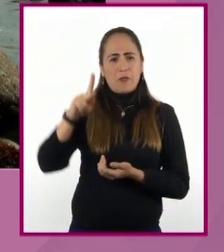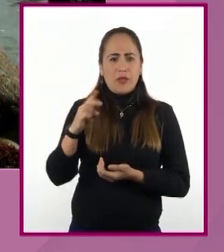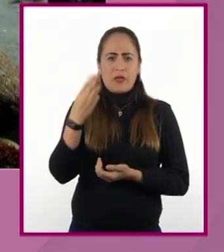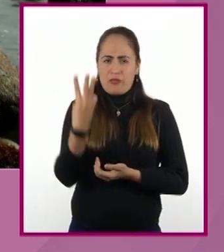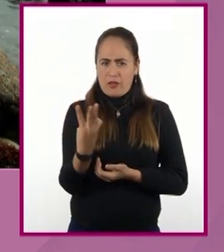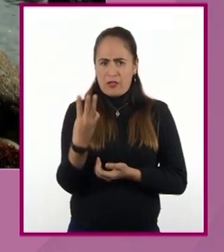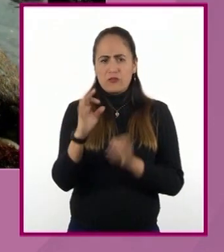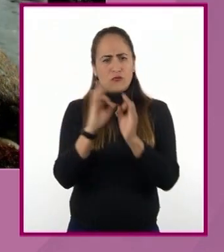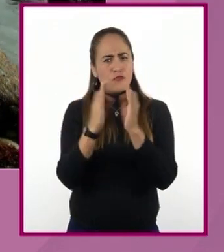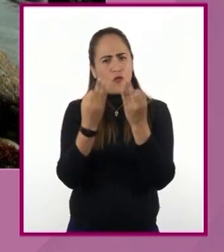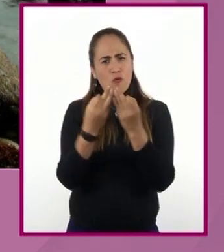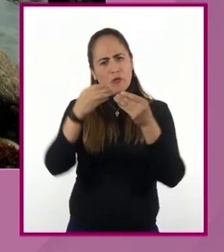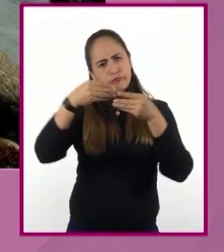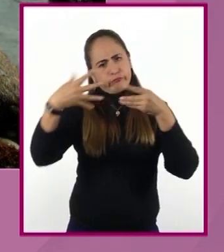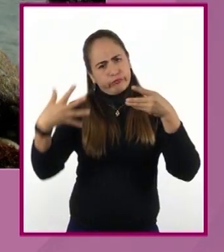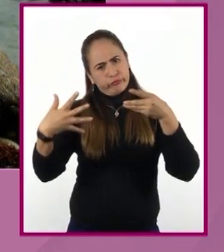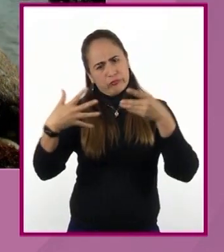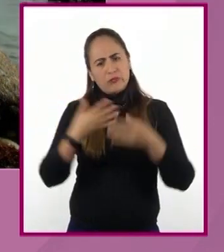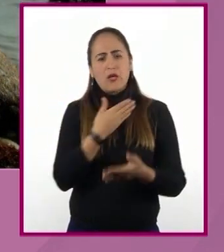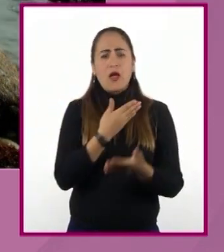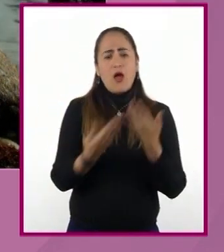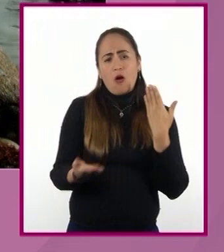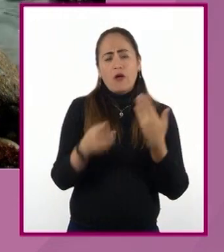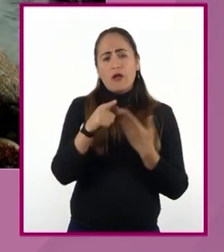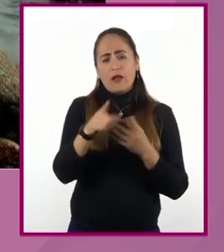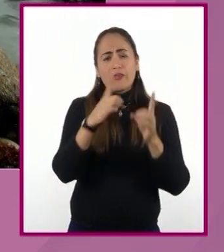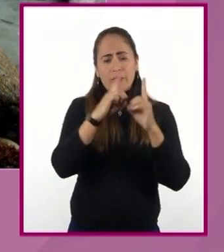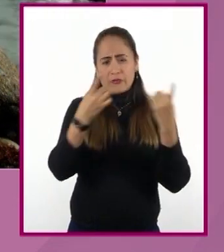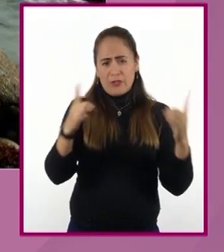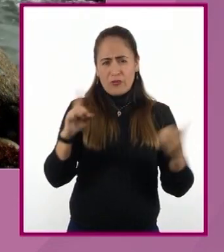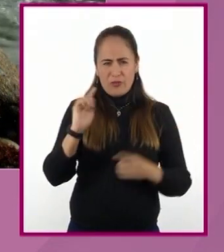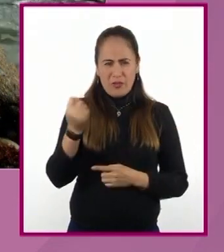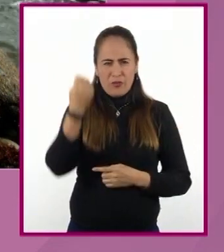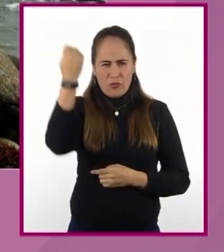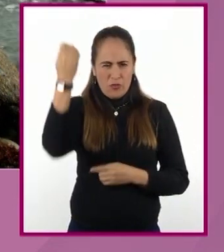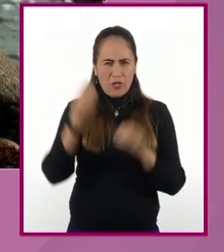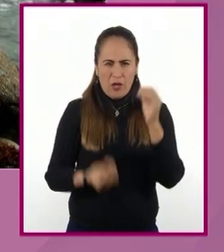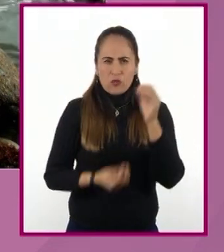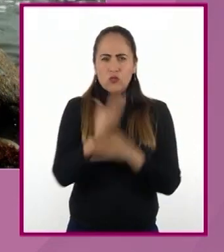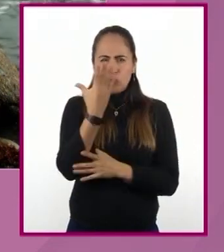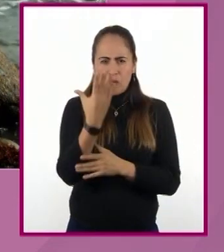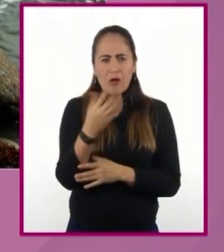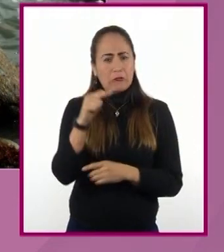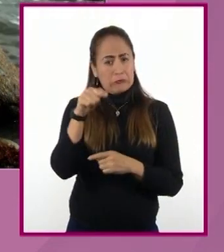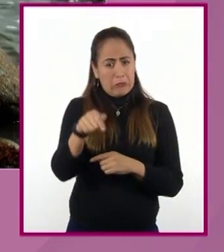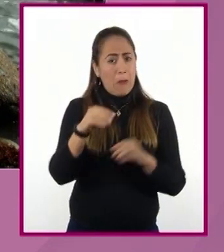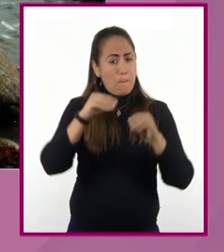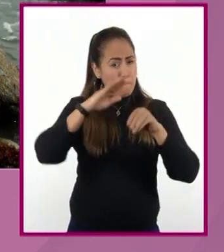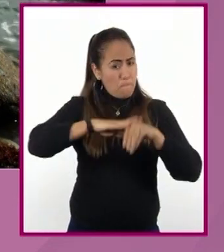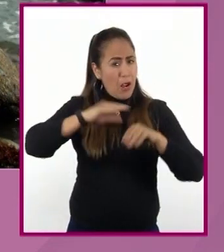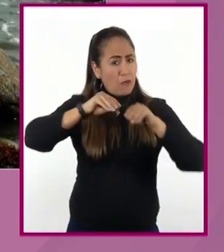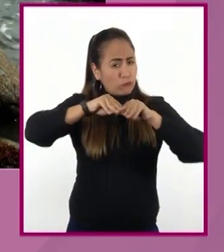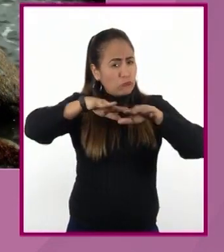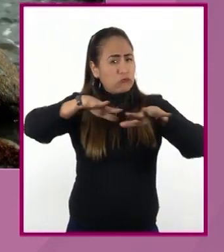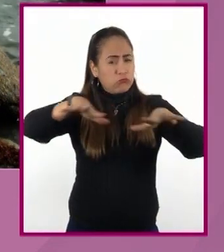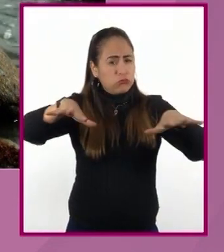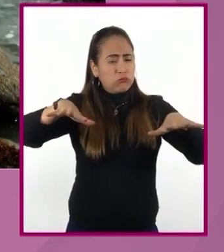otros formatos. Actualmente, el desarrollo de estas tecnologías se encuentra en un punto de expansión